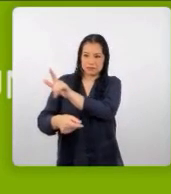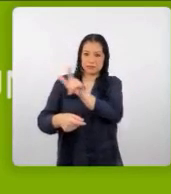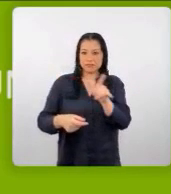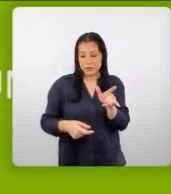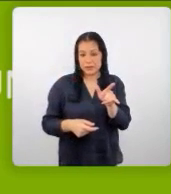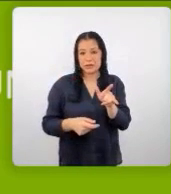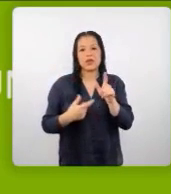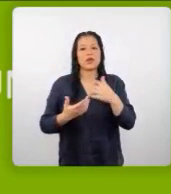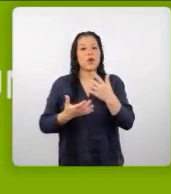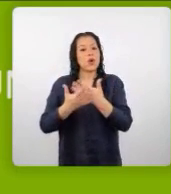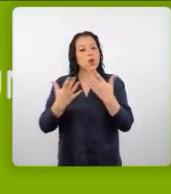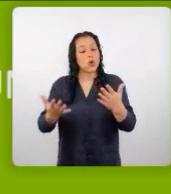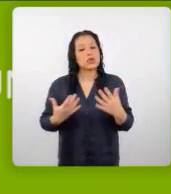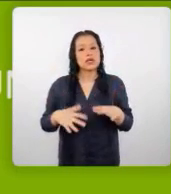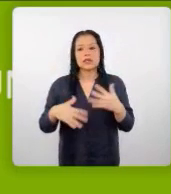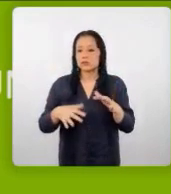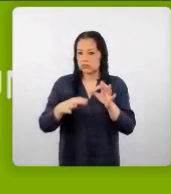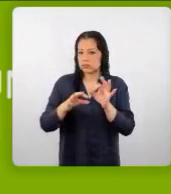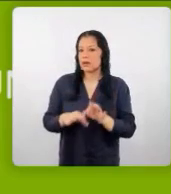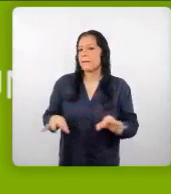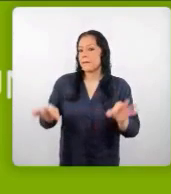en cuenta